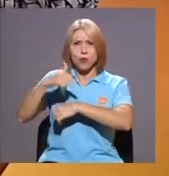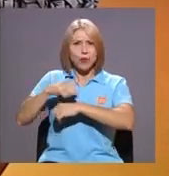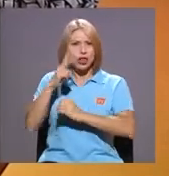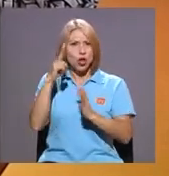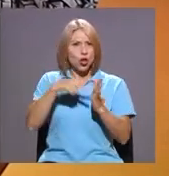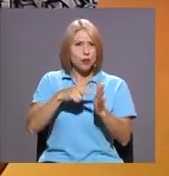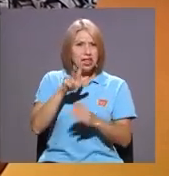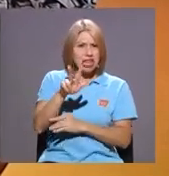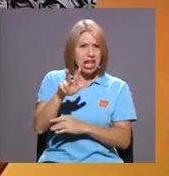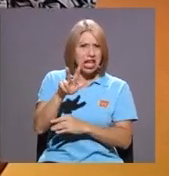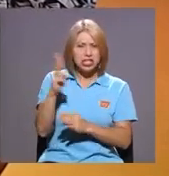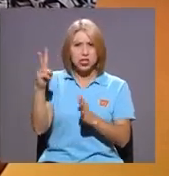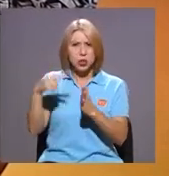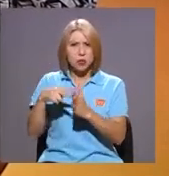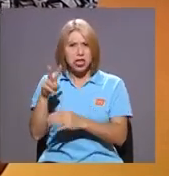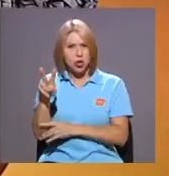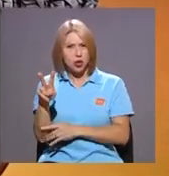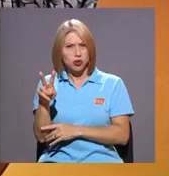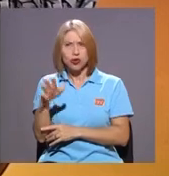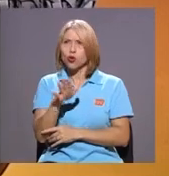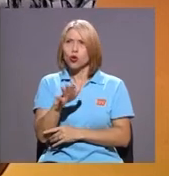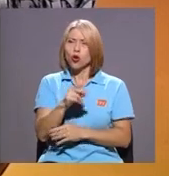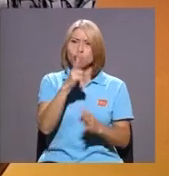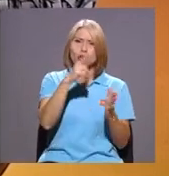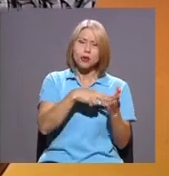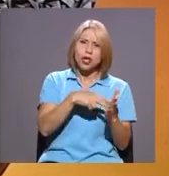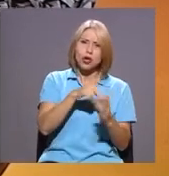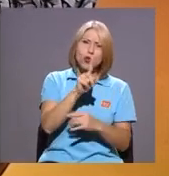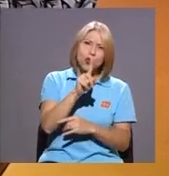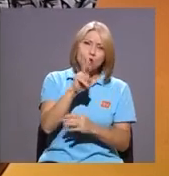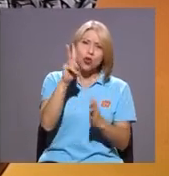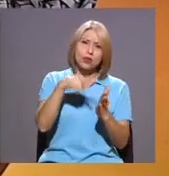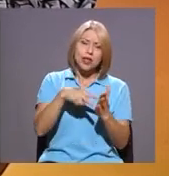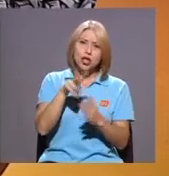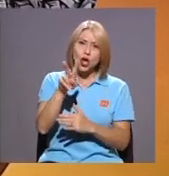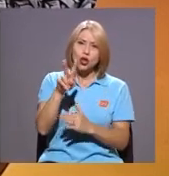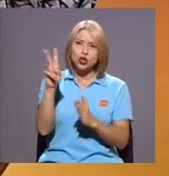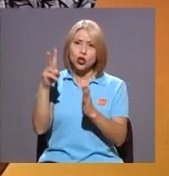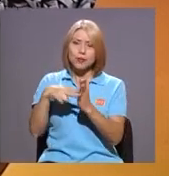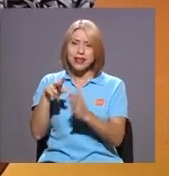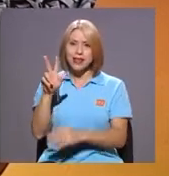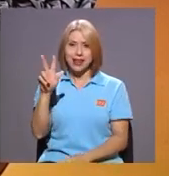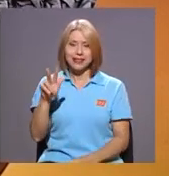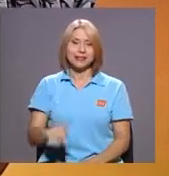2003, 2002, 2001, 2002, 2003, me parece que fue lo que estudiamos, y